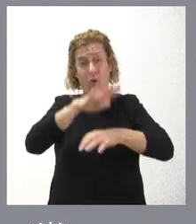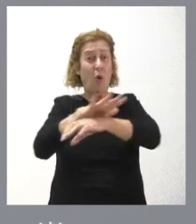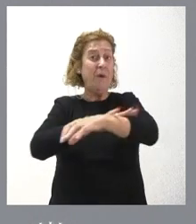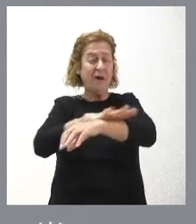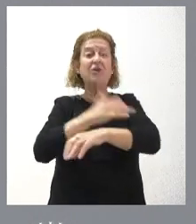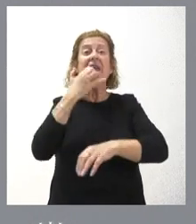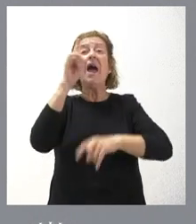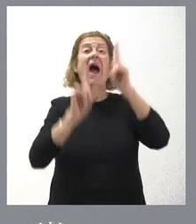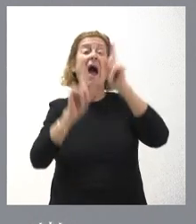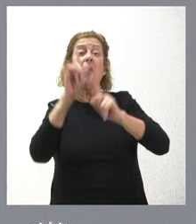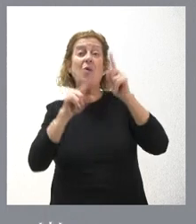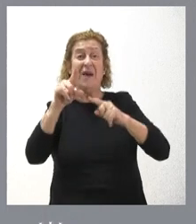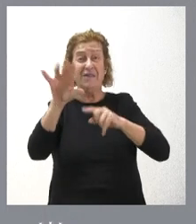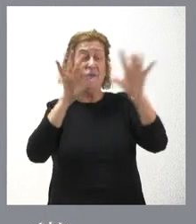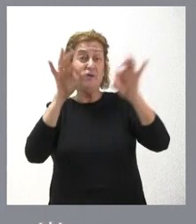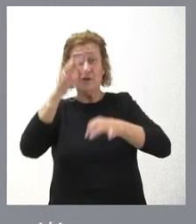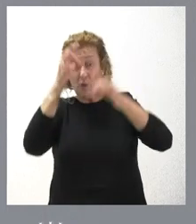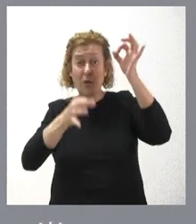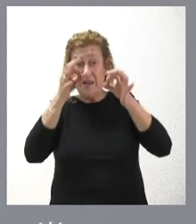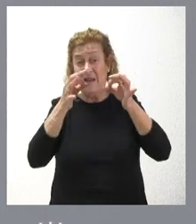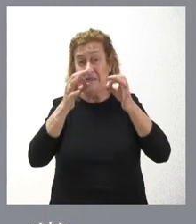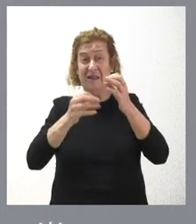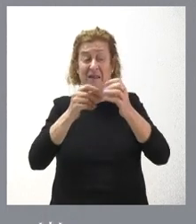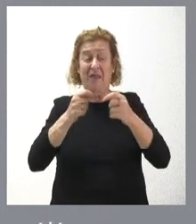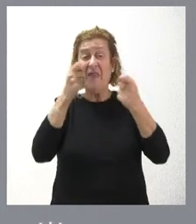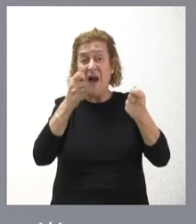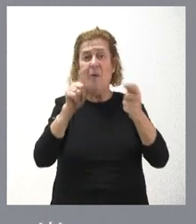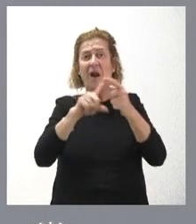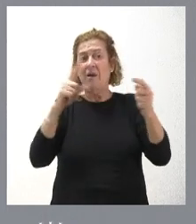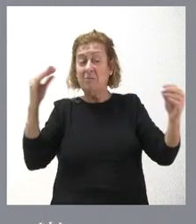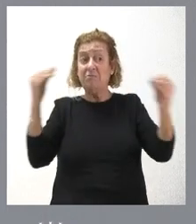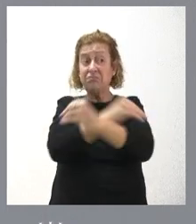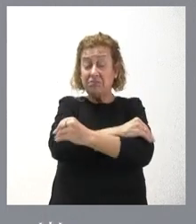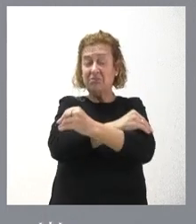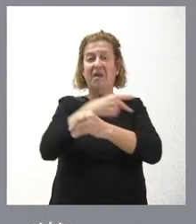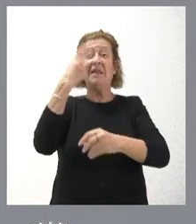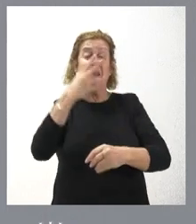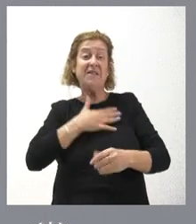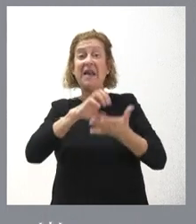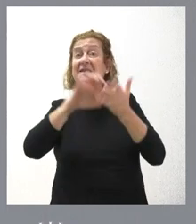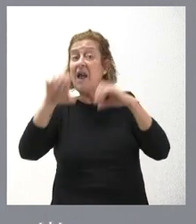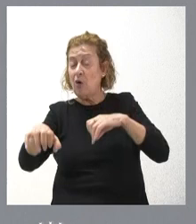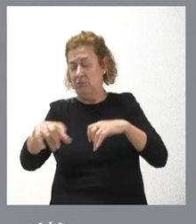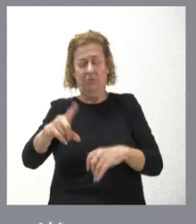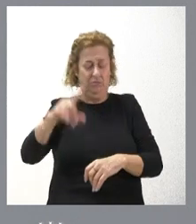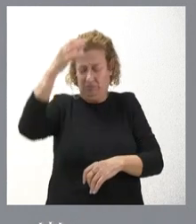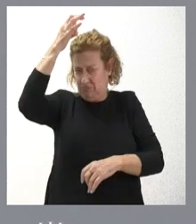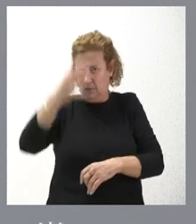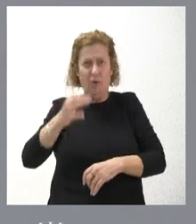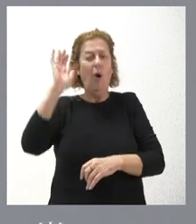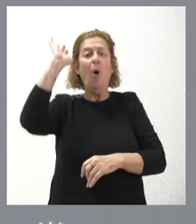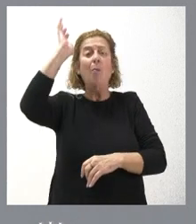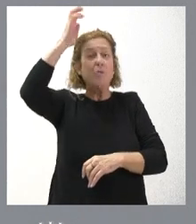decisiones jurídicas que se toman pues son contrarios aes de Castilla León no le quea la menor duda tanto a pusd món como a